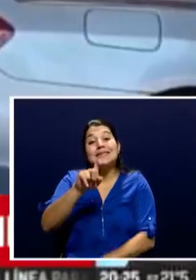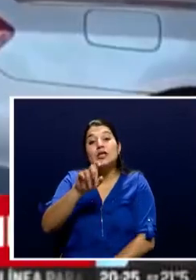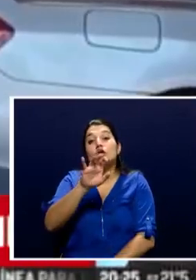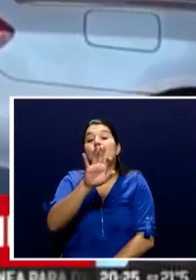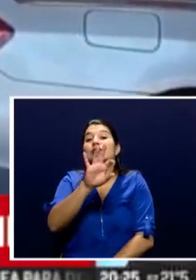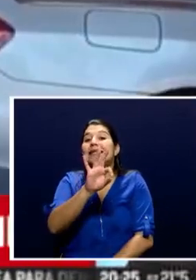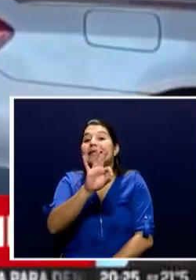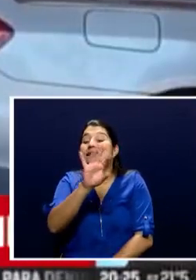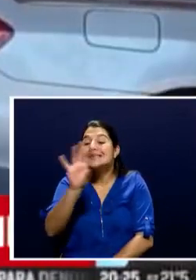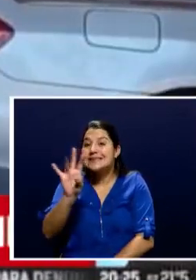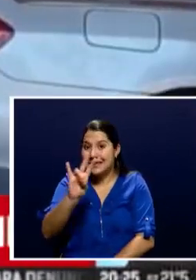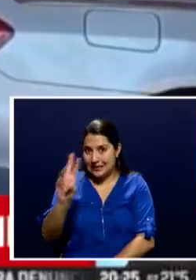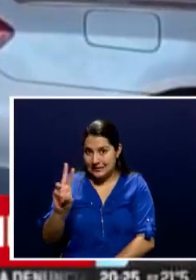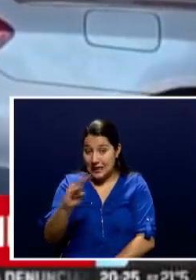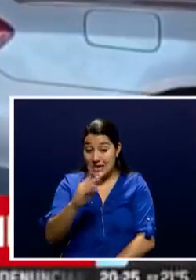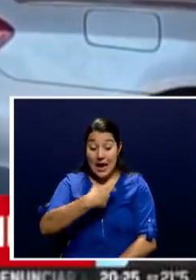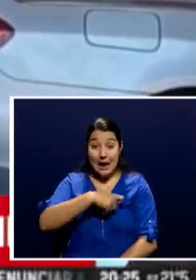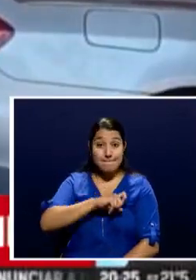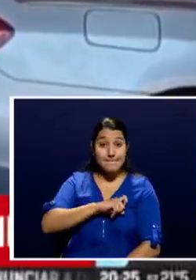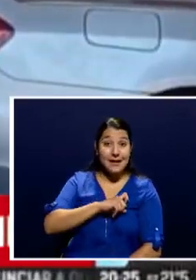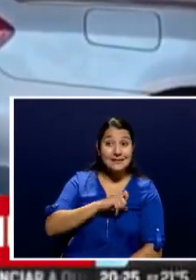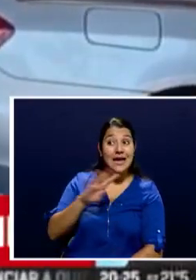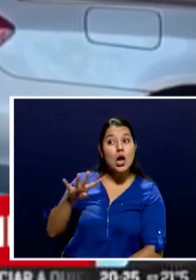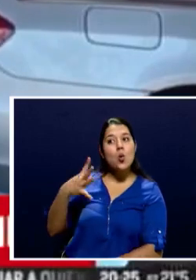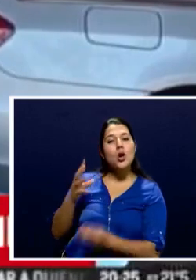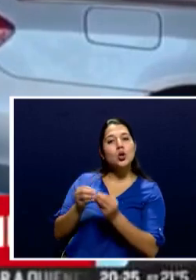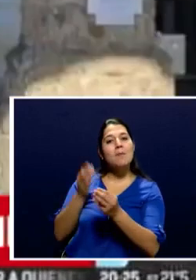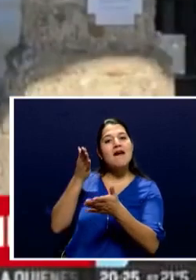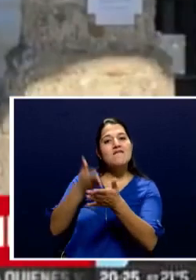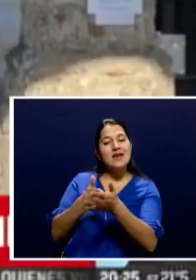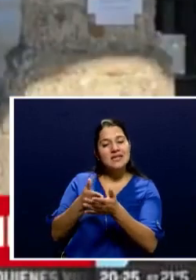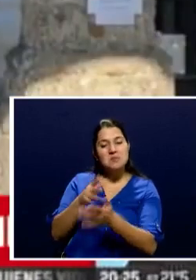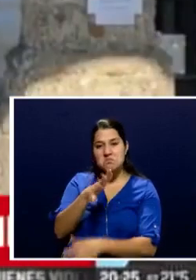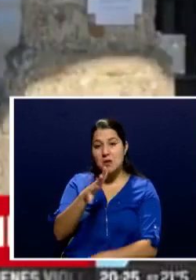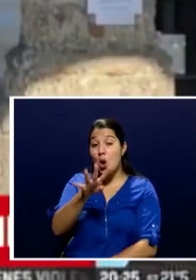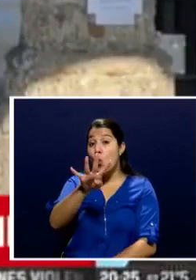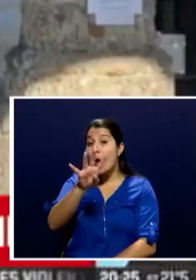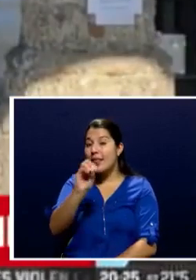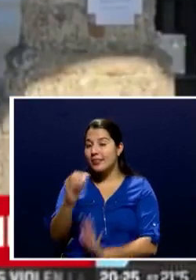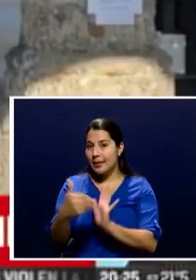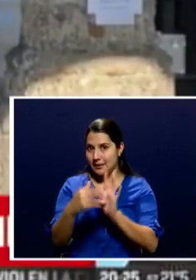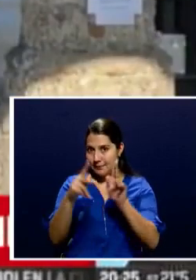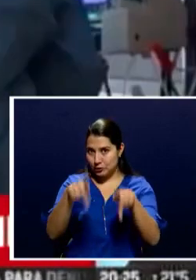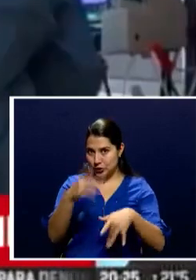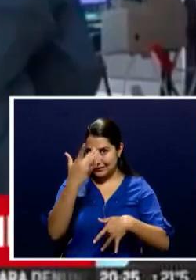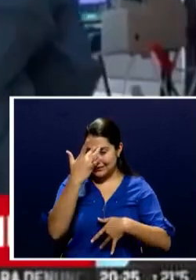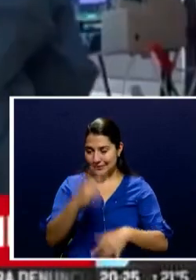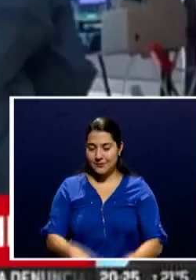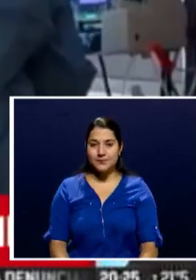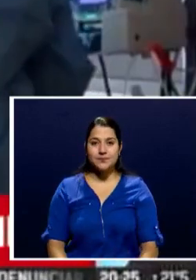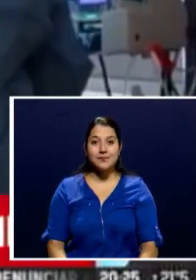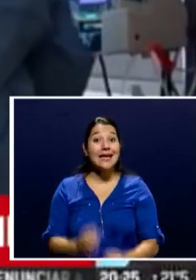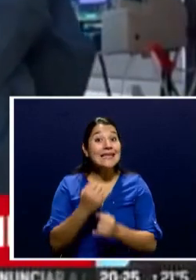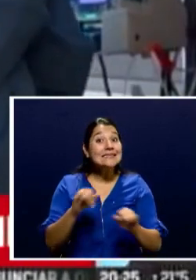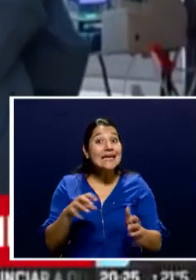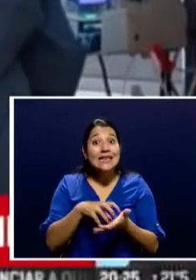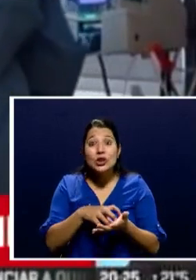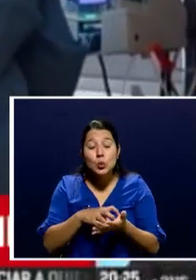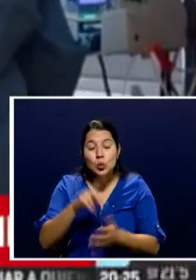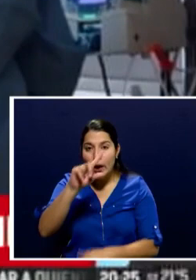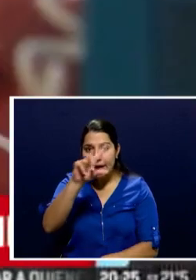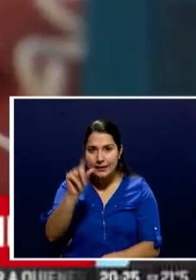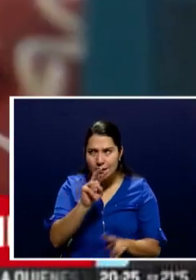69,176, y España el cuarto más afectado del mundo, con cerca de 40,000 casos. Sin duda, Italia